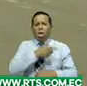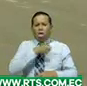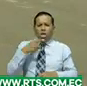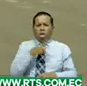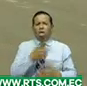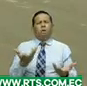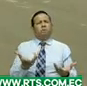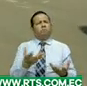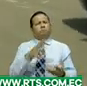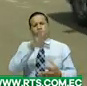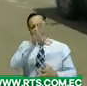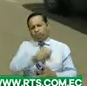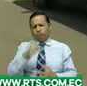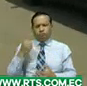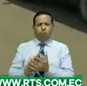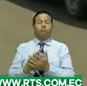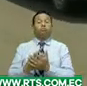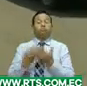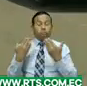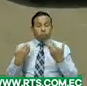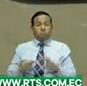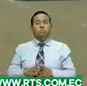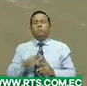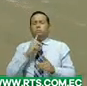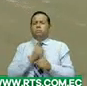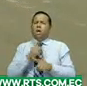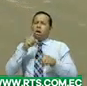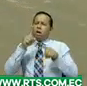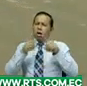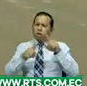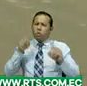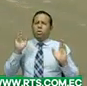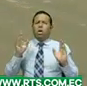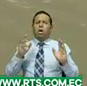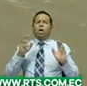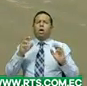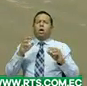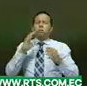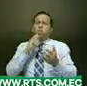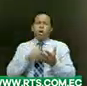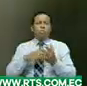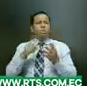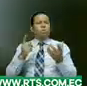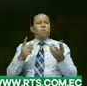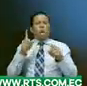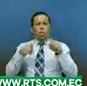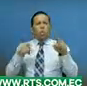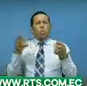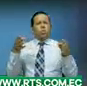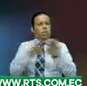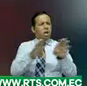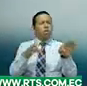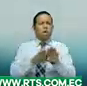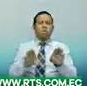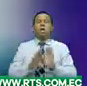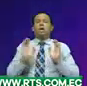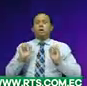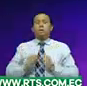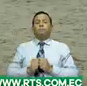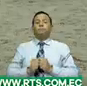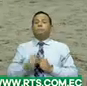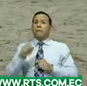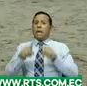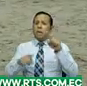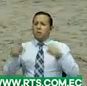cantón. Lamentablemente sí ha habido suspensión de algunas actividades. El tema generó reacciones en varios sectores como el turístico,